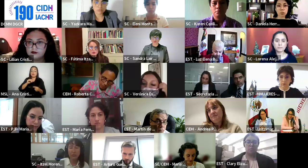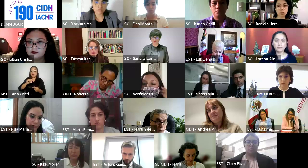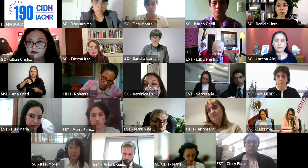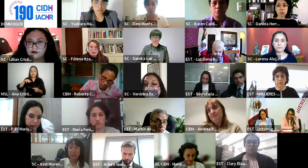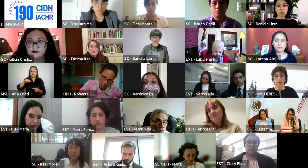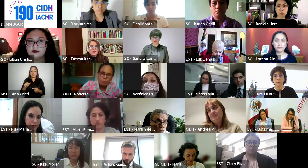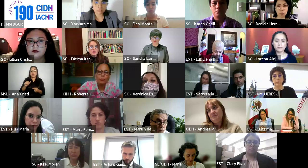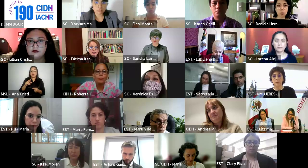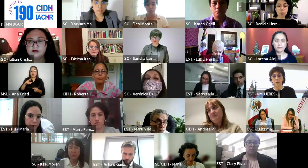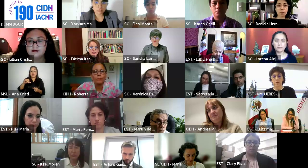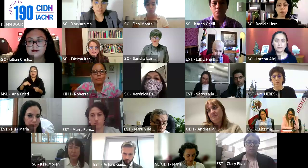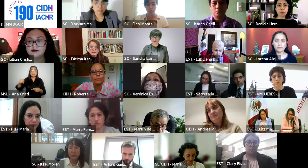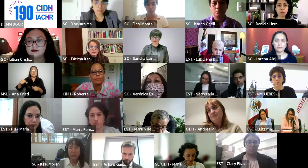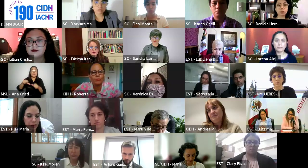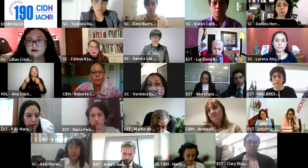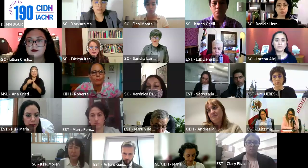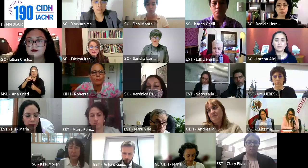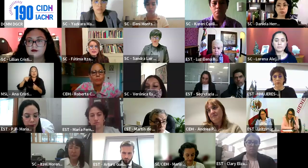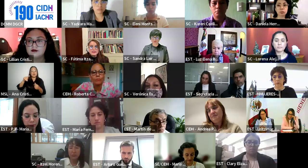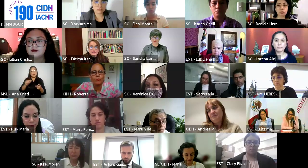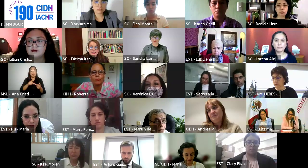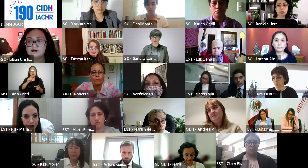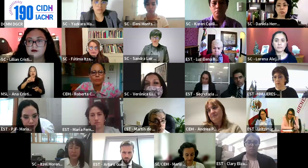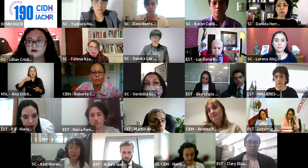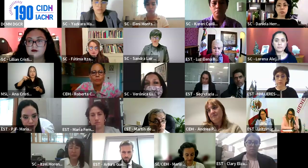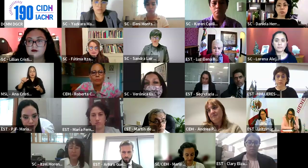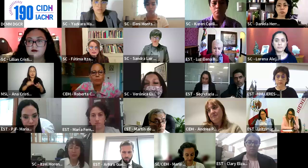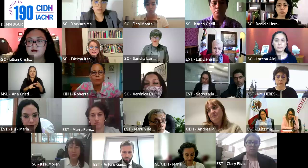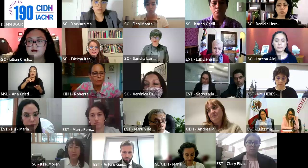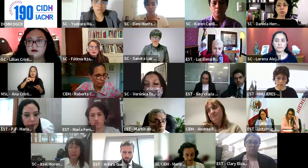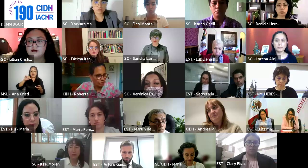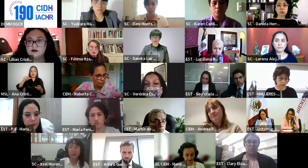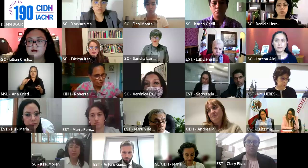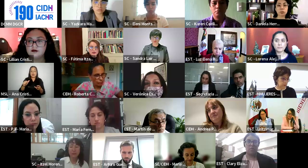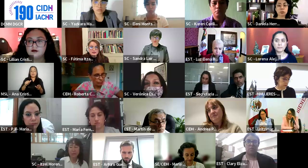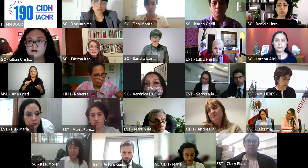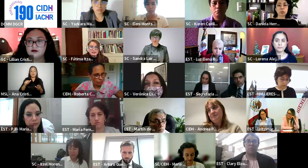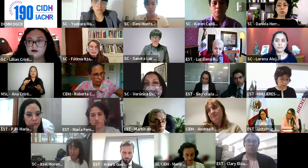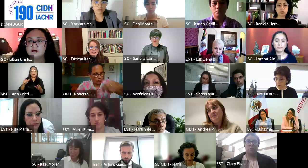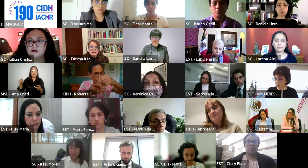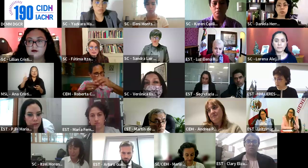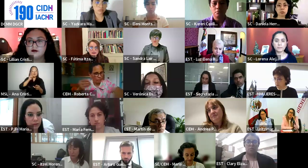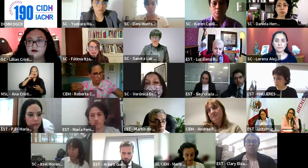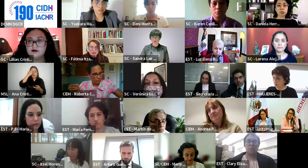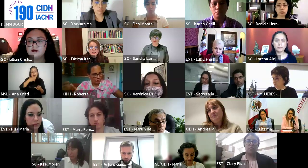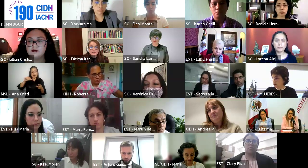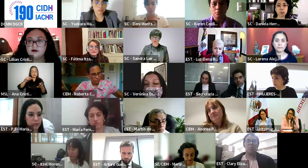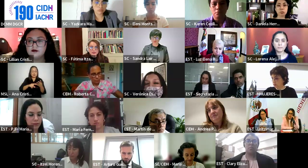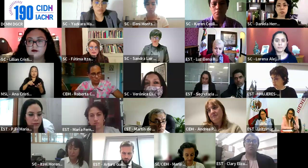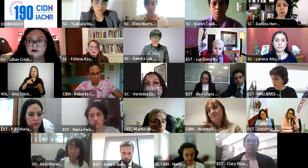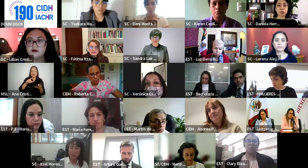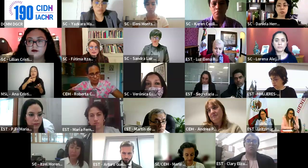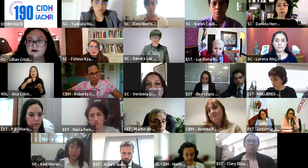de Documenta, Lorena Velázquez Sandoval, Lilian Dávila Ruiz, de Talentos de Mujer, Daniel Herrera Villarreal,